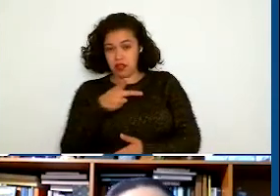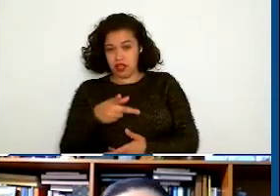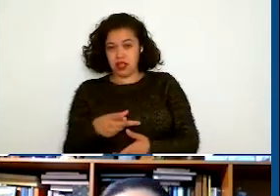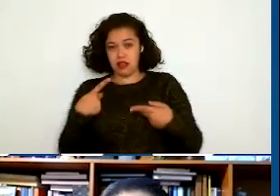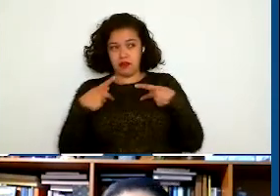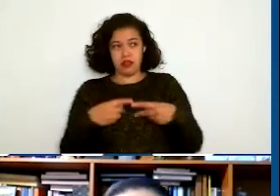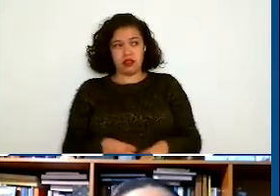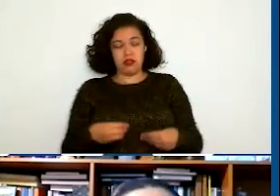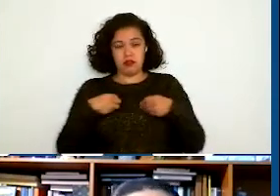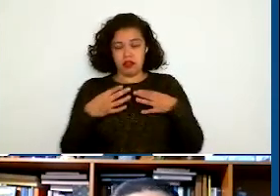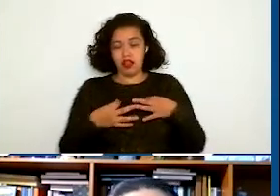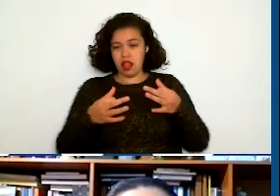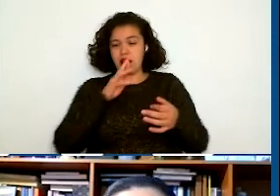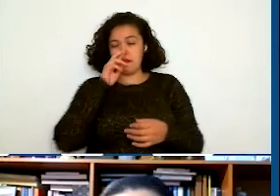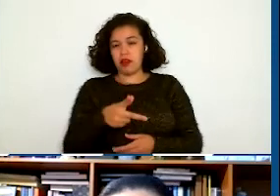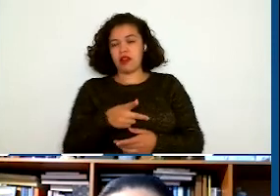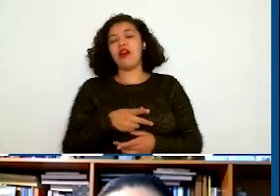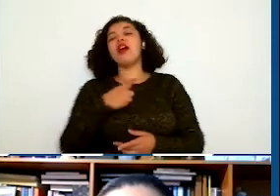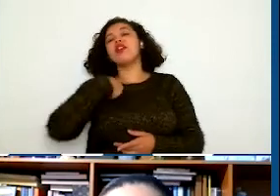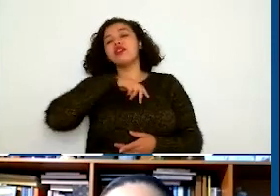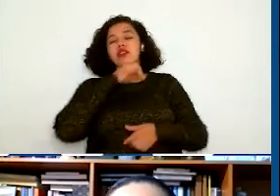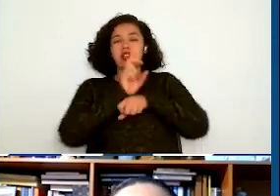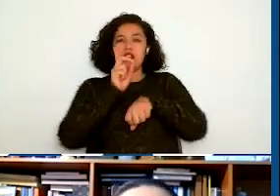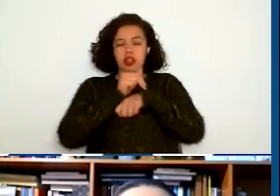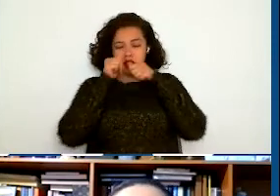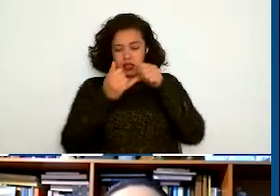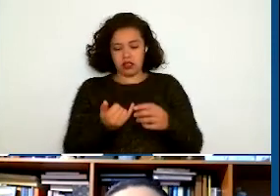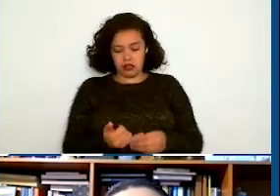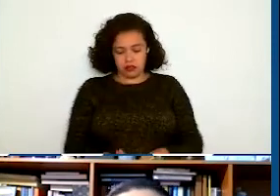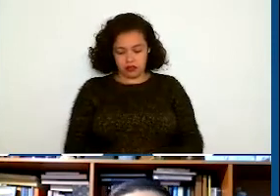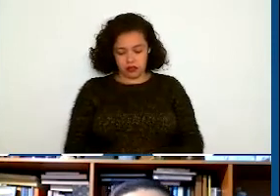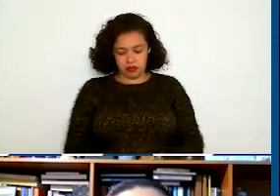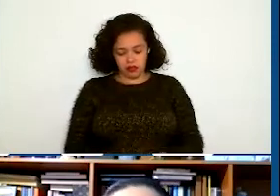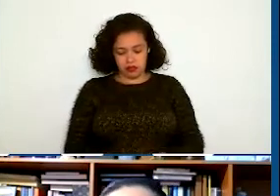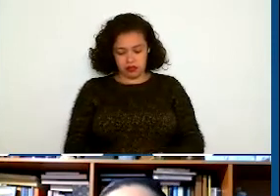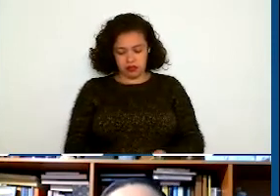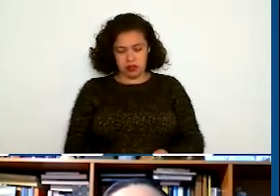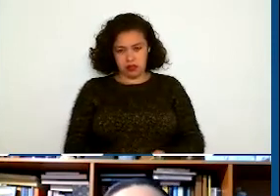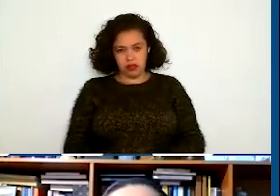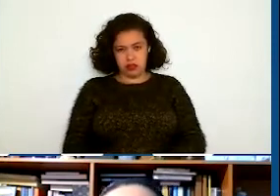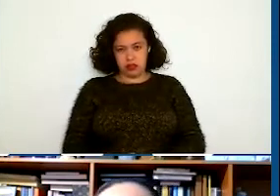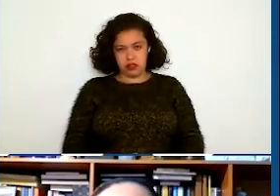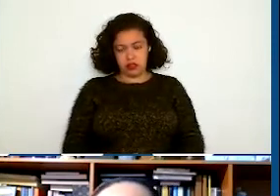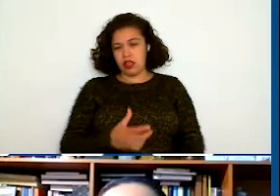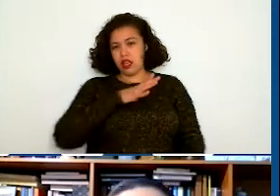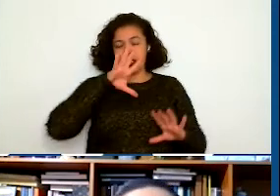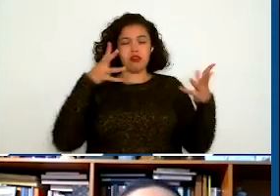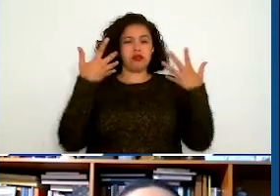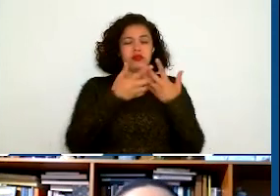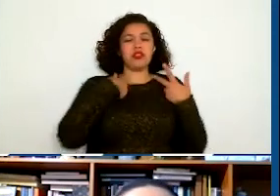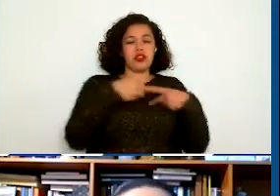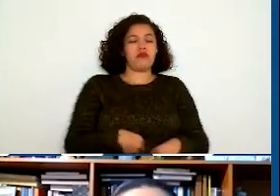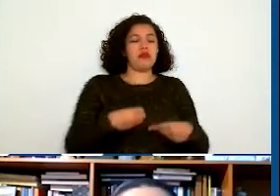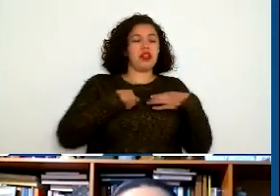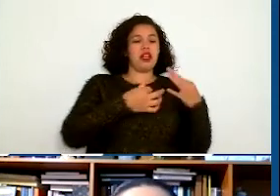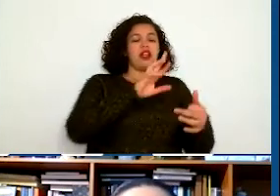personas con las que estamos todos los días atendiendo, ¿no? Entonces, tiene una relación muy clara. Si yo mejoro la calidad de vida de